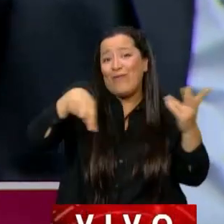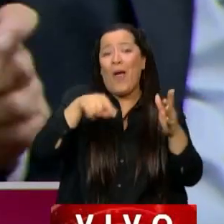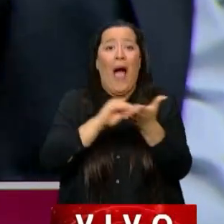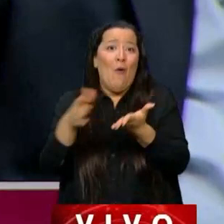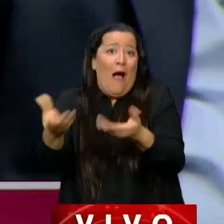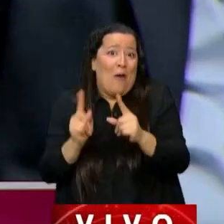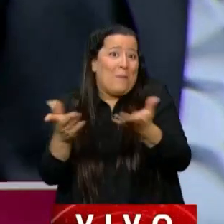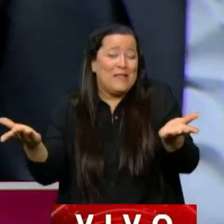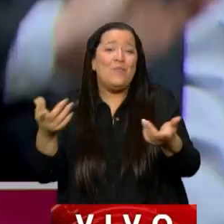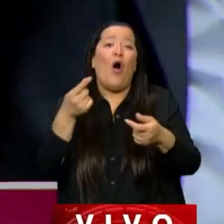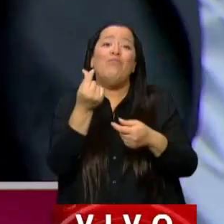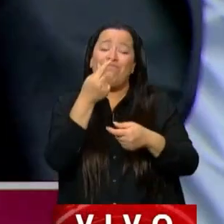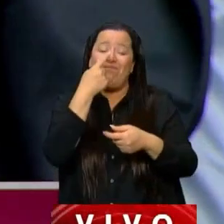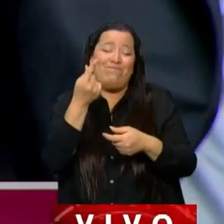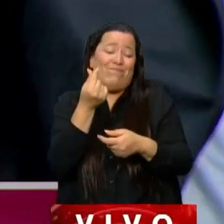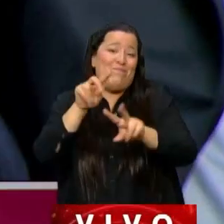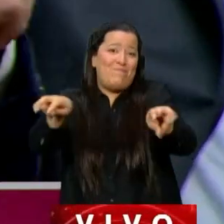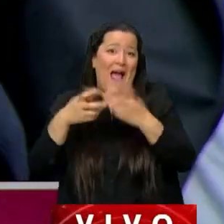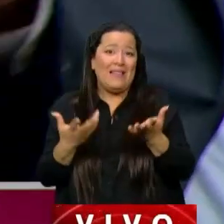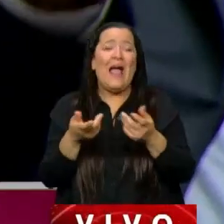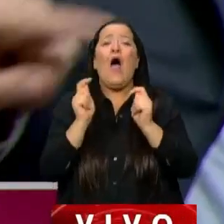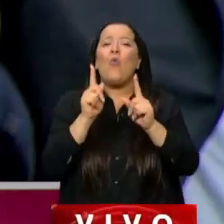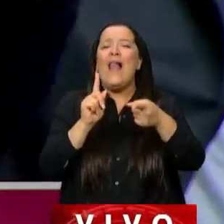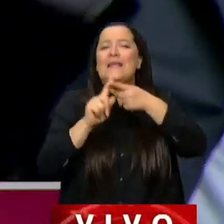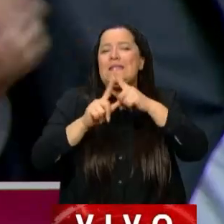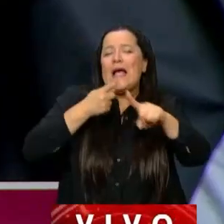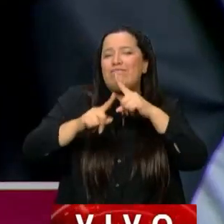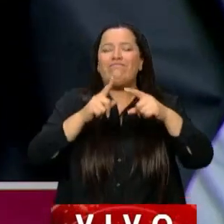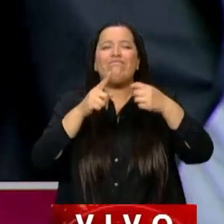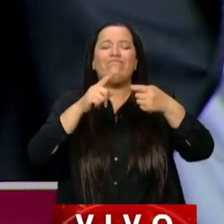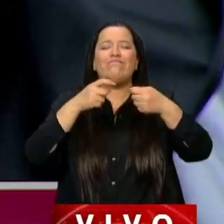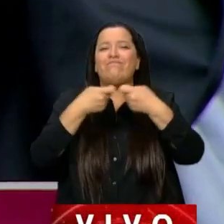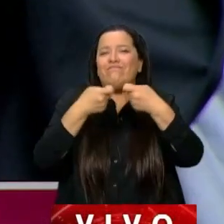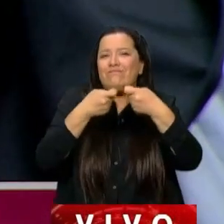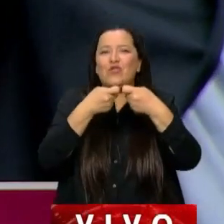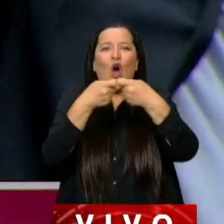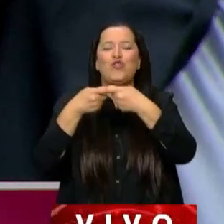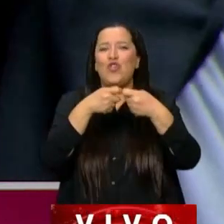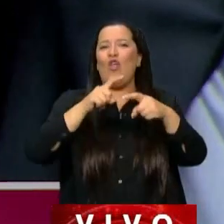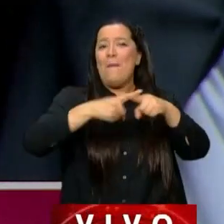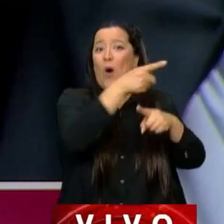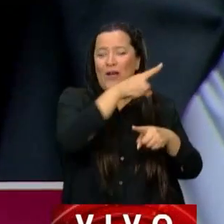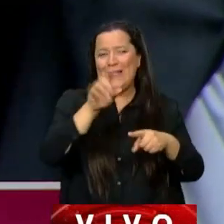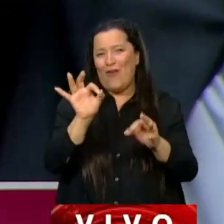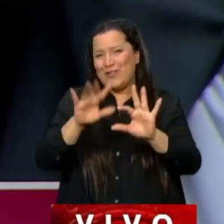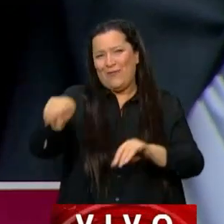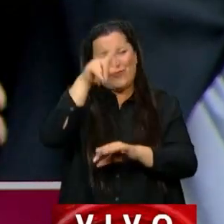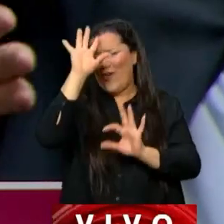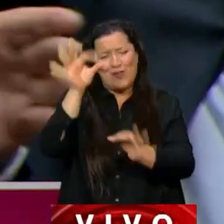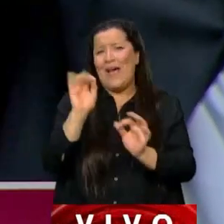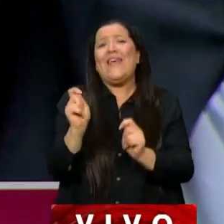este tipo de cosas y que ganan con todo esto, y cuáles son las alianzas incluso con algunos sectores políticos que tienen.